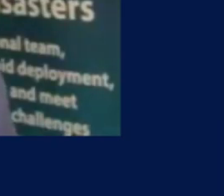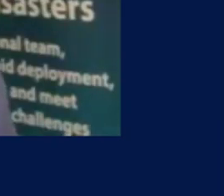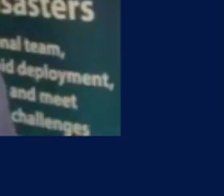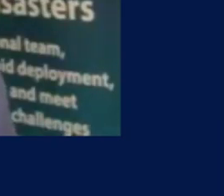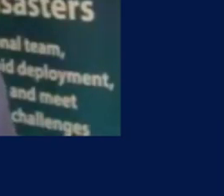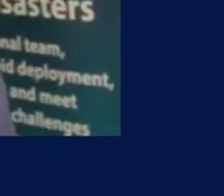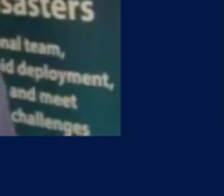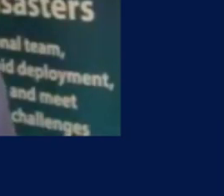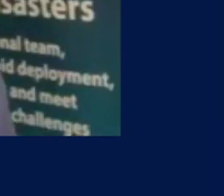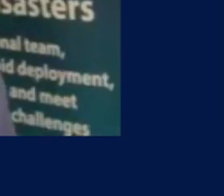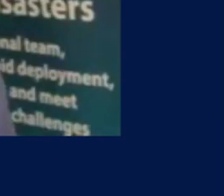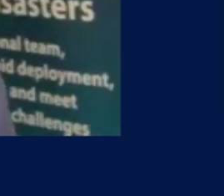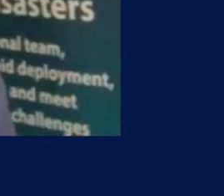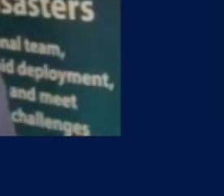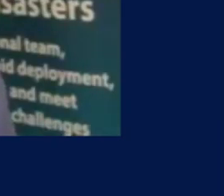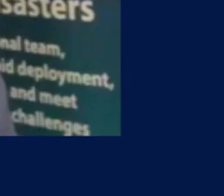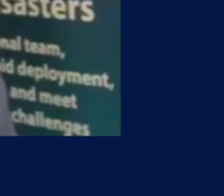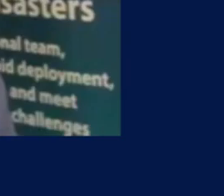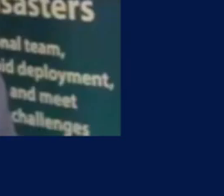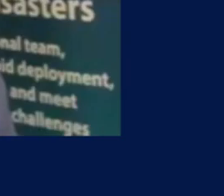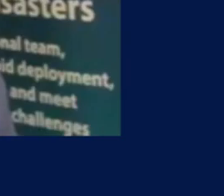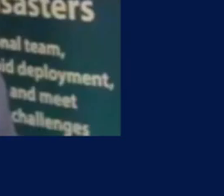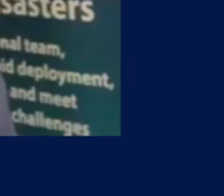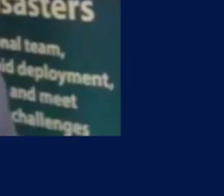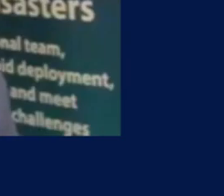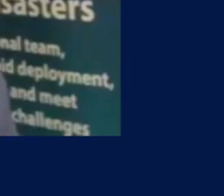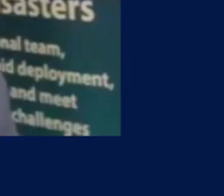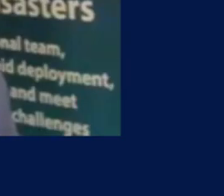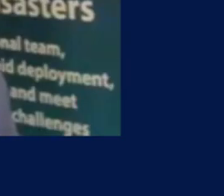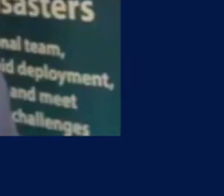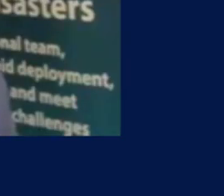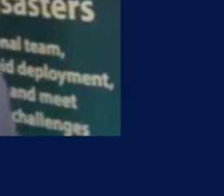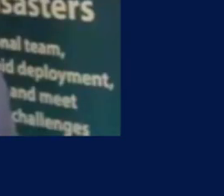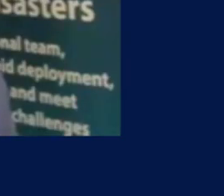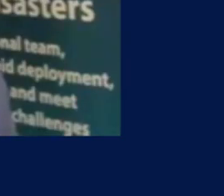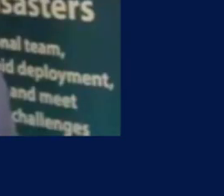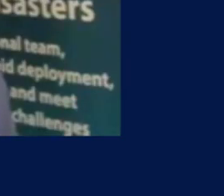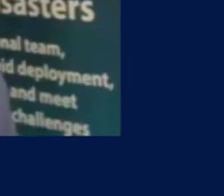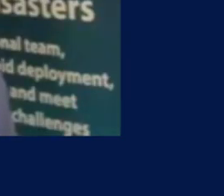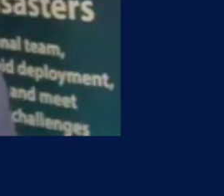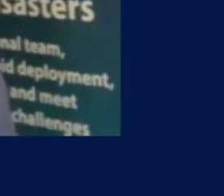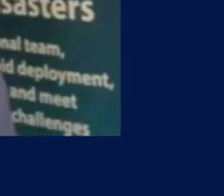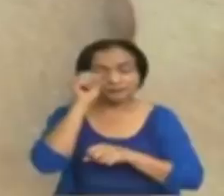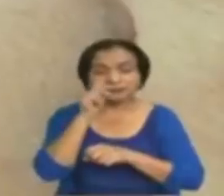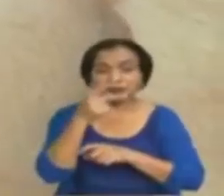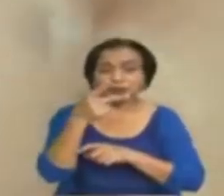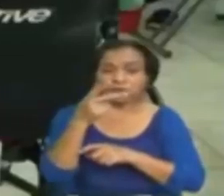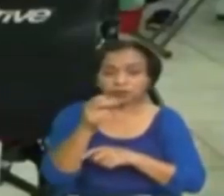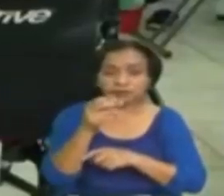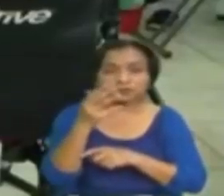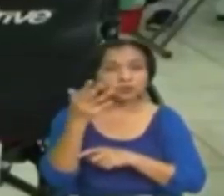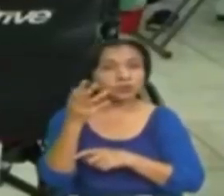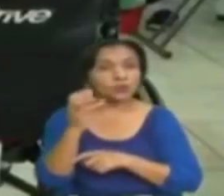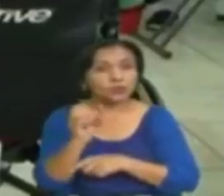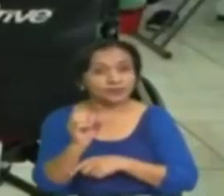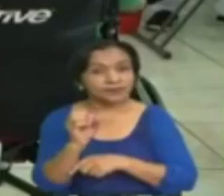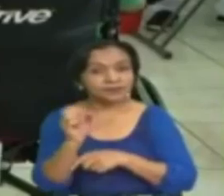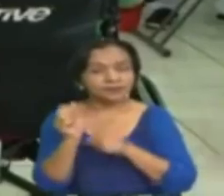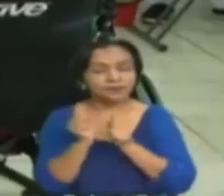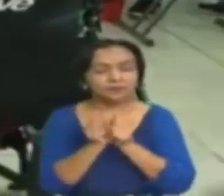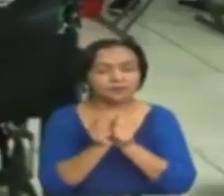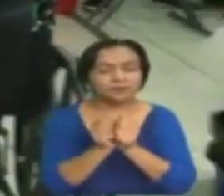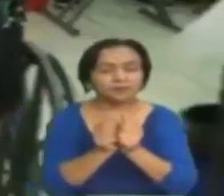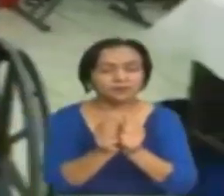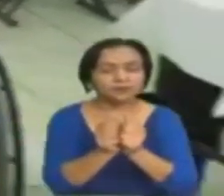posible hacer una valoración respecto al trabajo del gobierno en respuesta a la pandemia con respecto a la vacuna